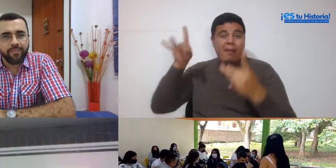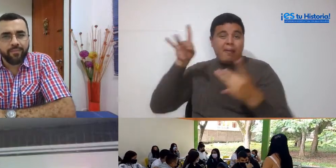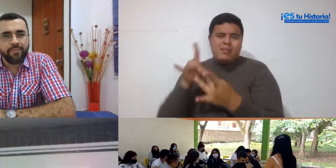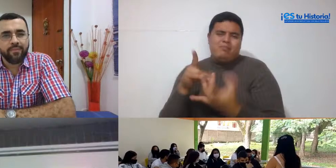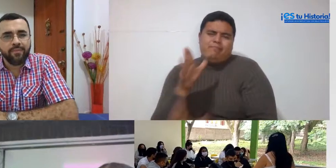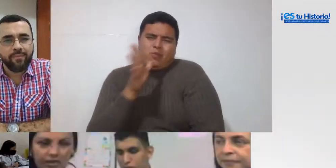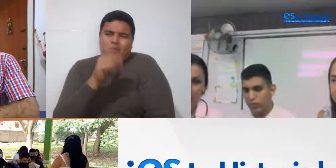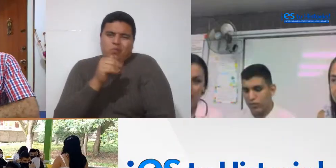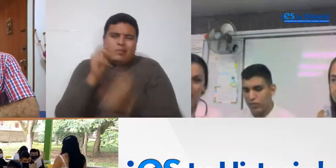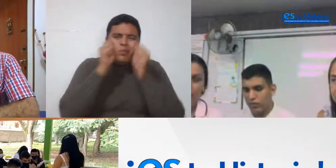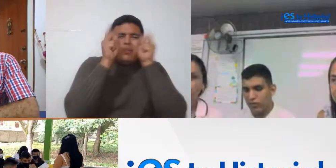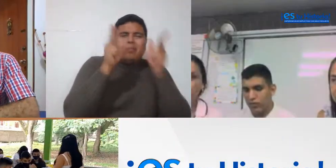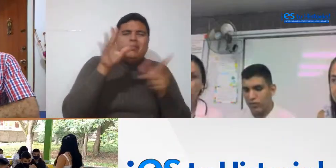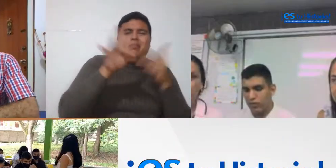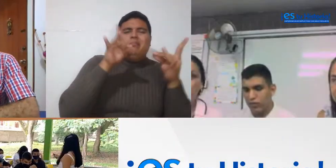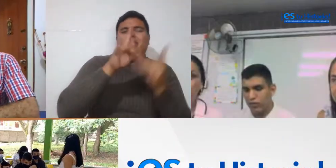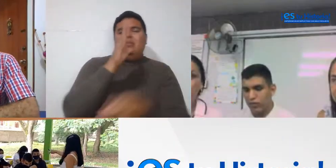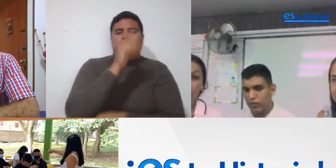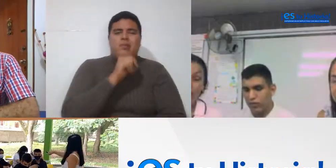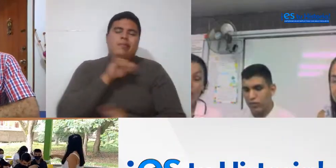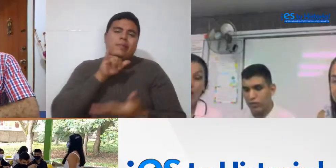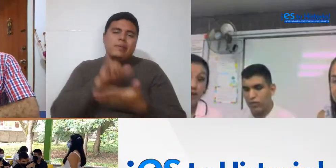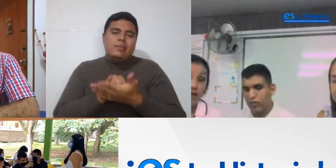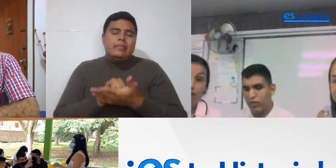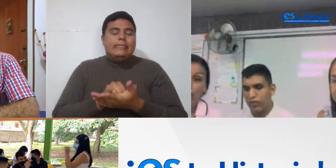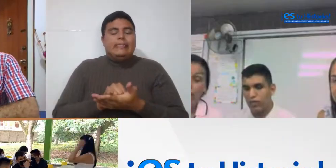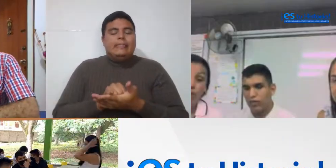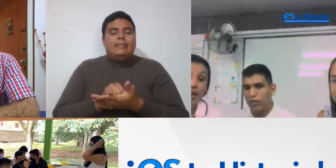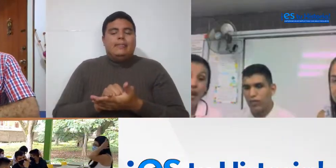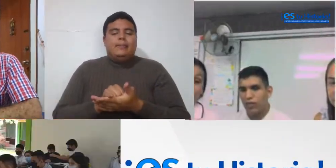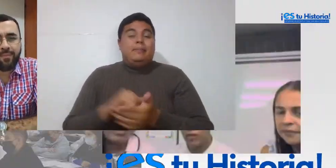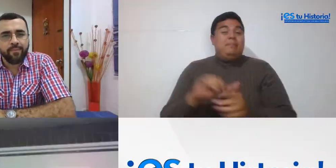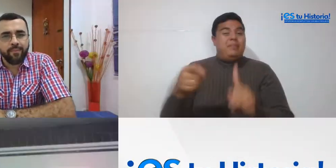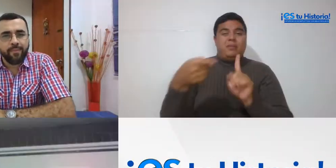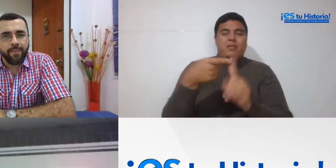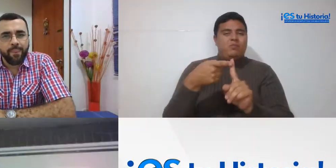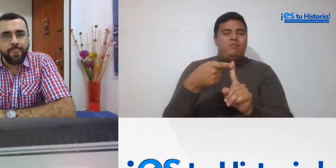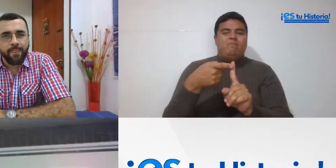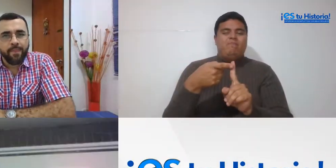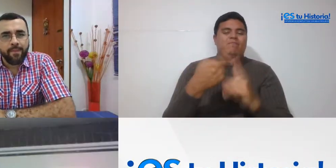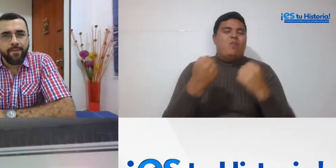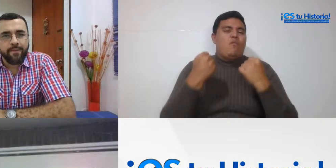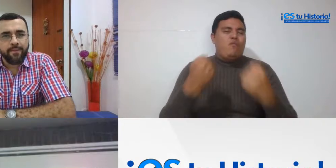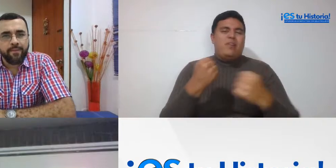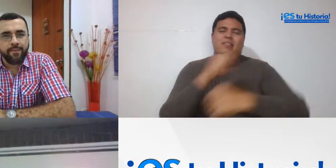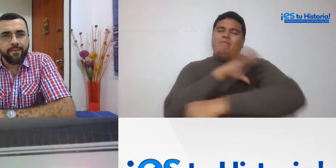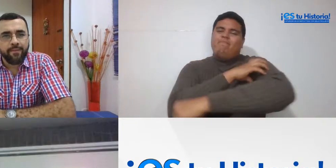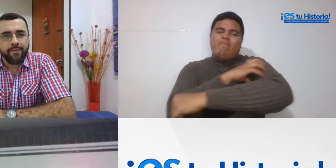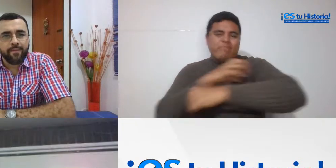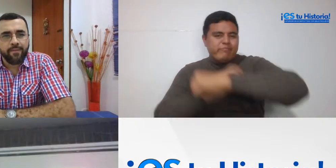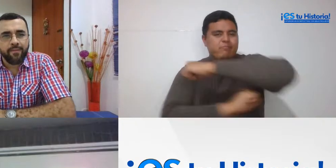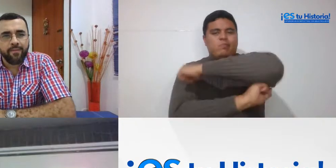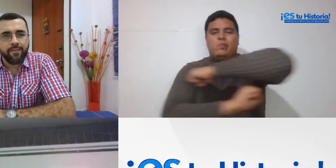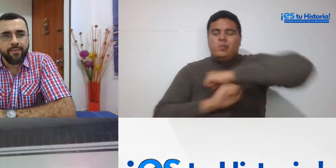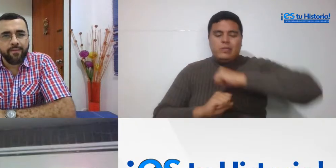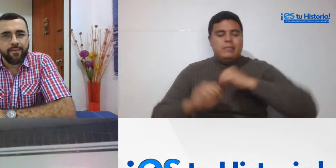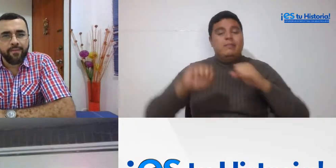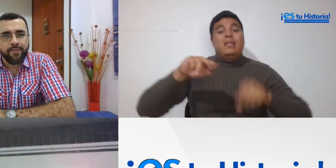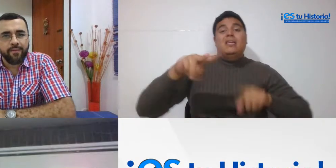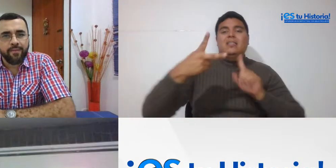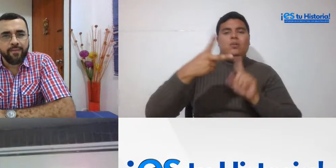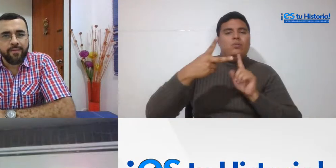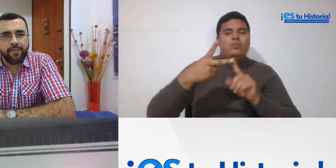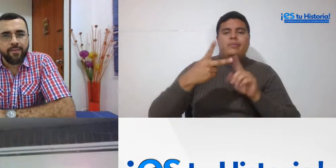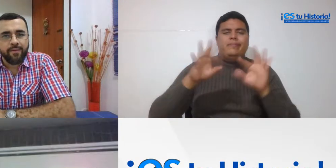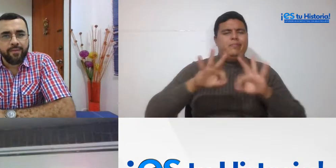Entonces, primero, ser fuerte. Segundo, que él le colabore al que más, al, no, o sea, a todo el mundo, si pudiera todo el mundo, a todo